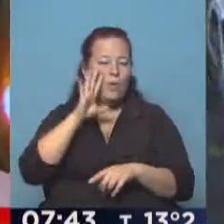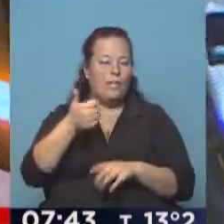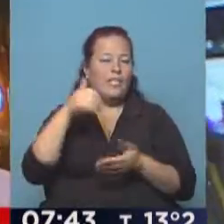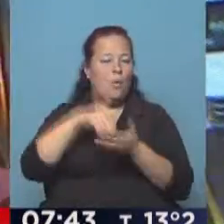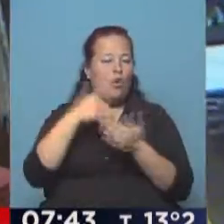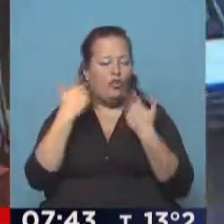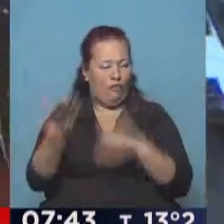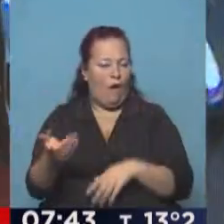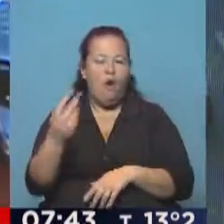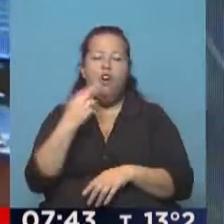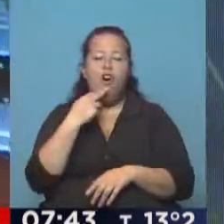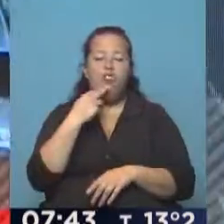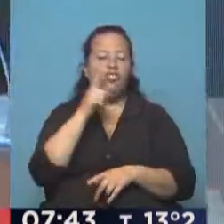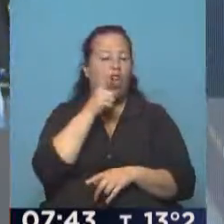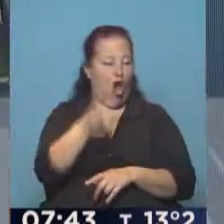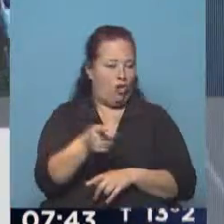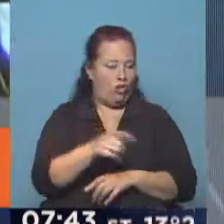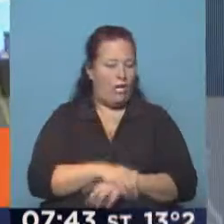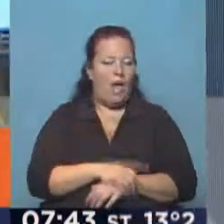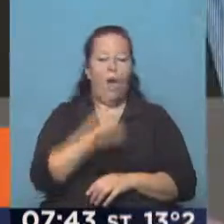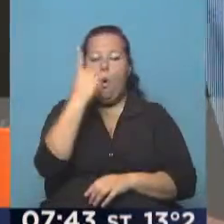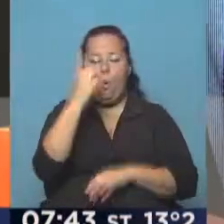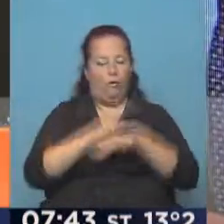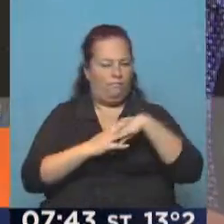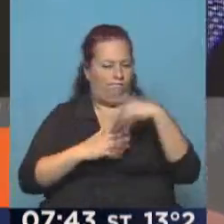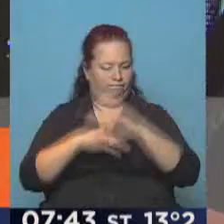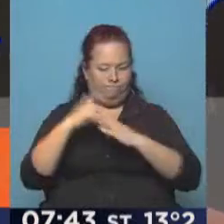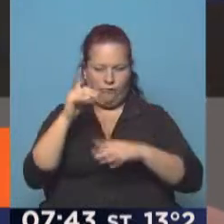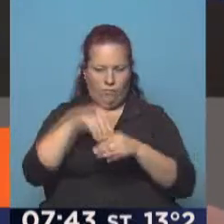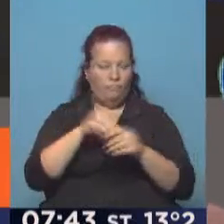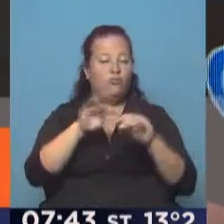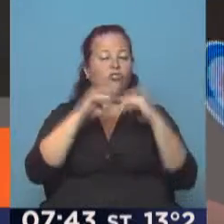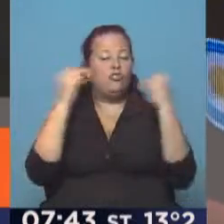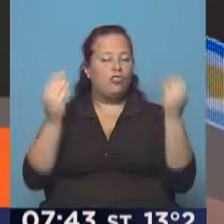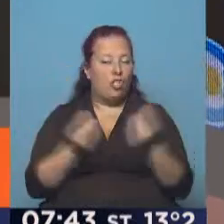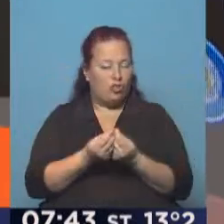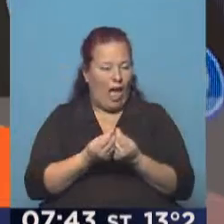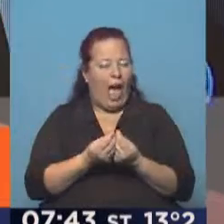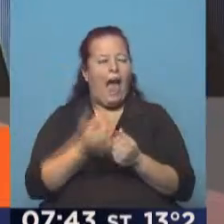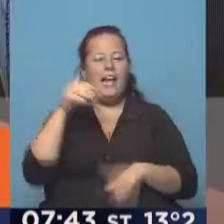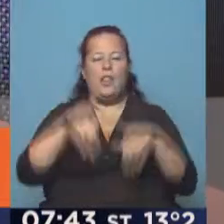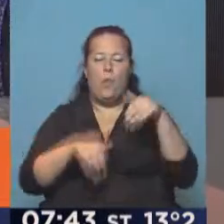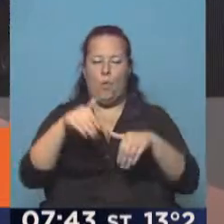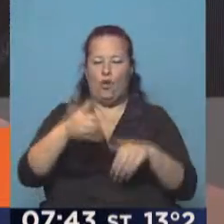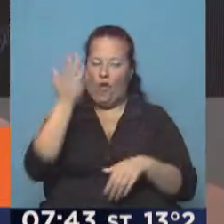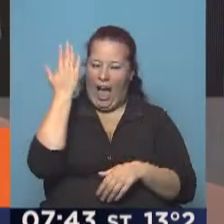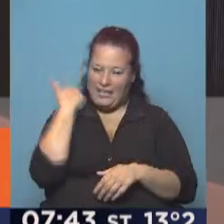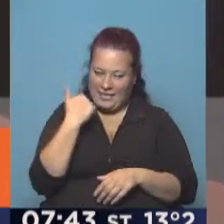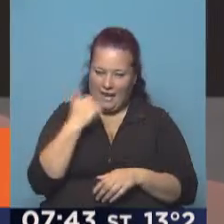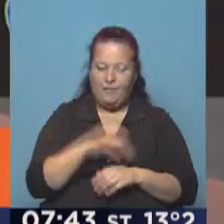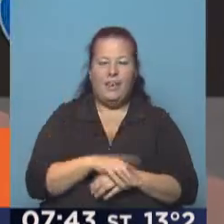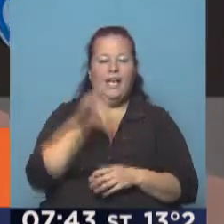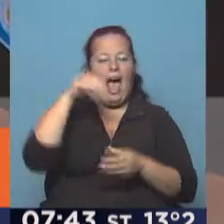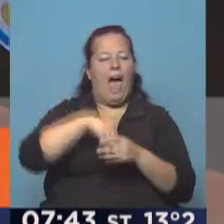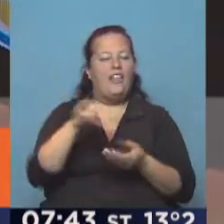votos a favor, 11 votos en contra, una abstención fue el resultado de la votación de la jornada de ayer en